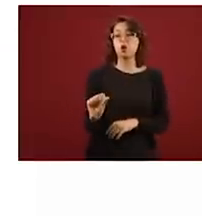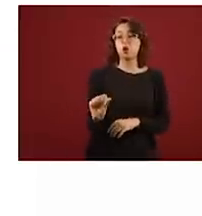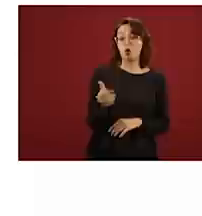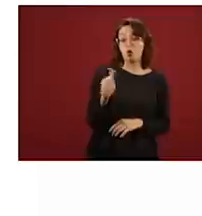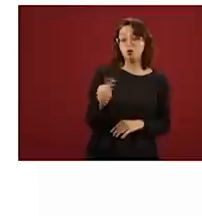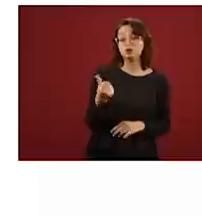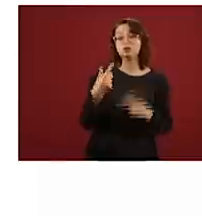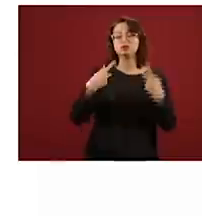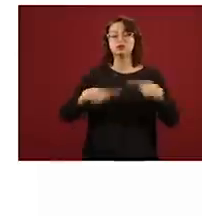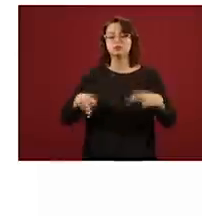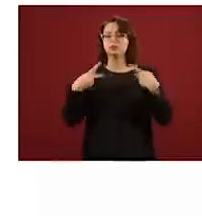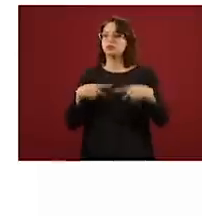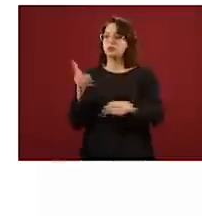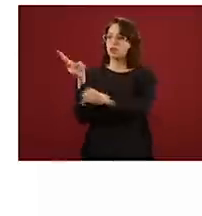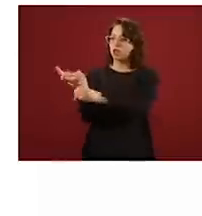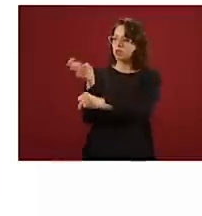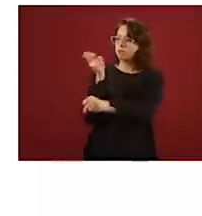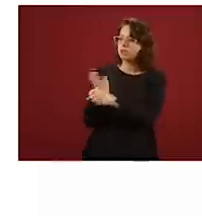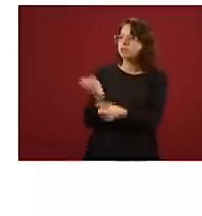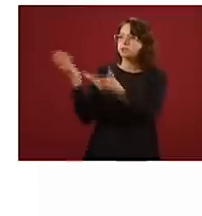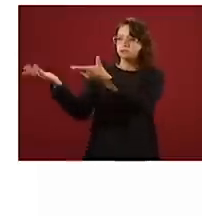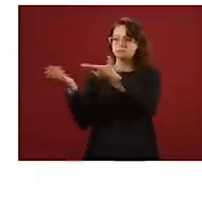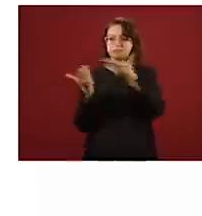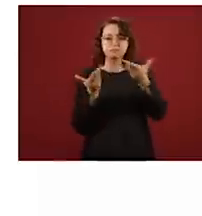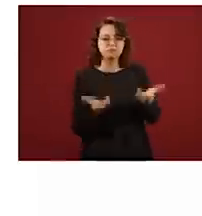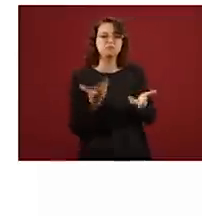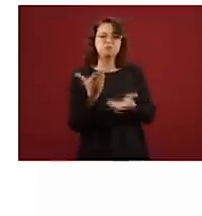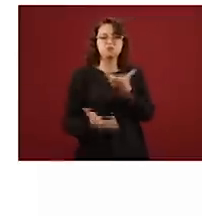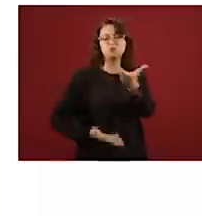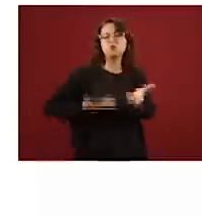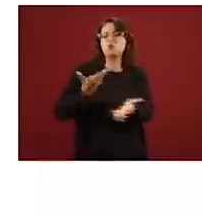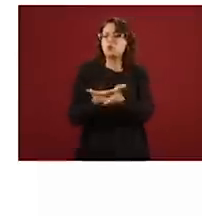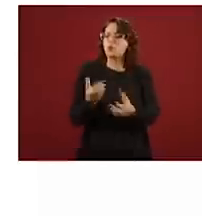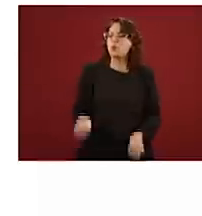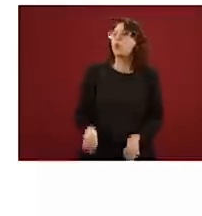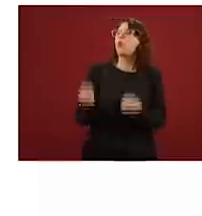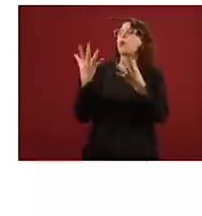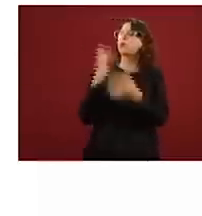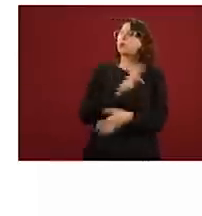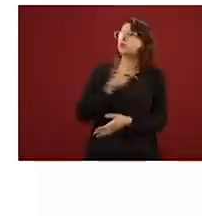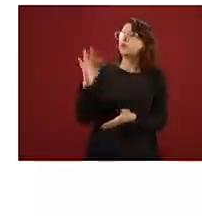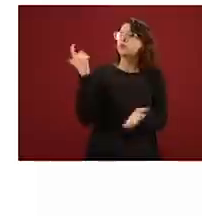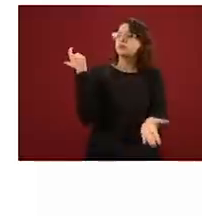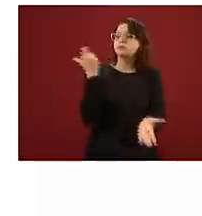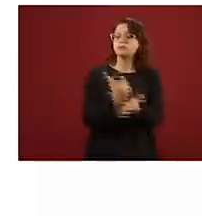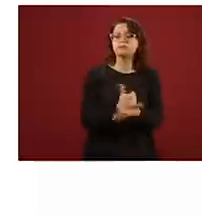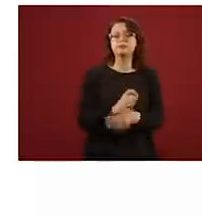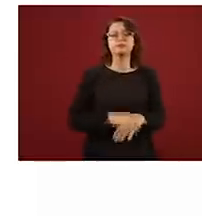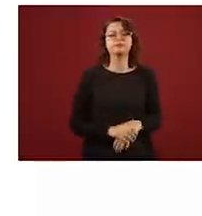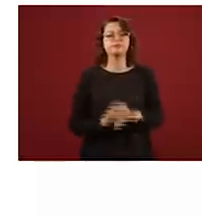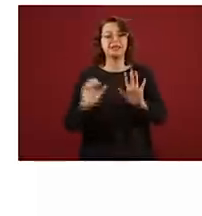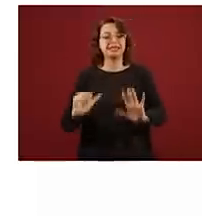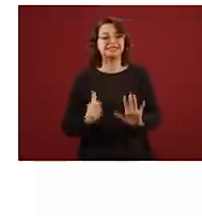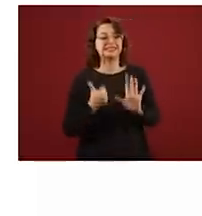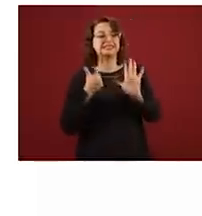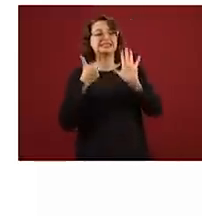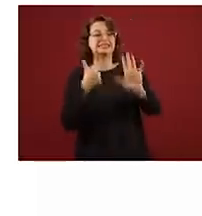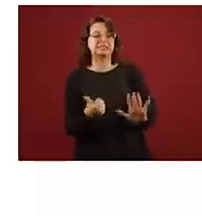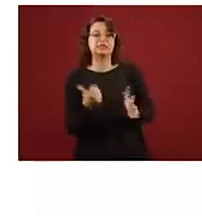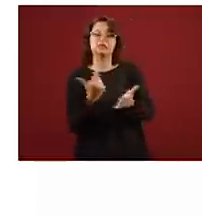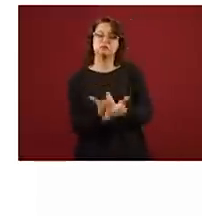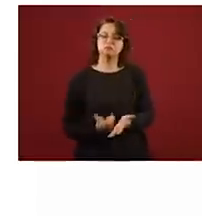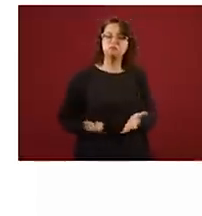12 fueron invitados para presentar una propuesta económica. 6 presentaron posturas, de las